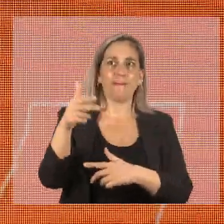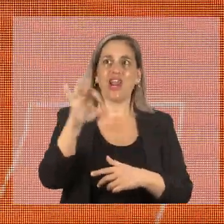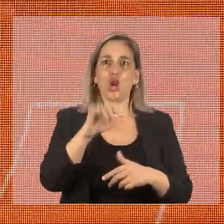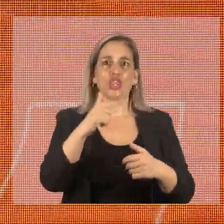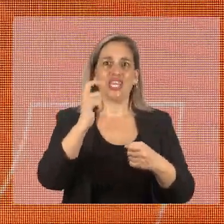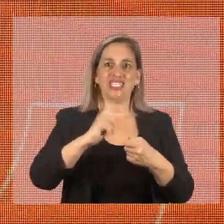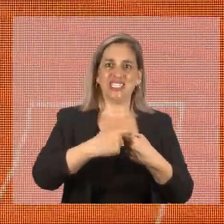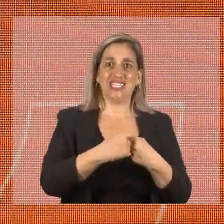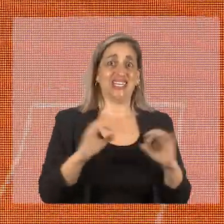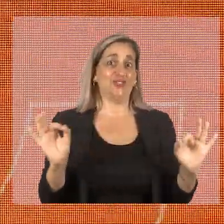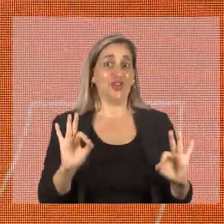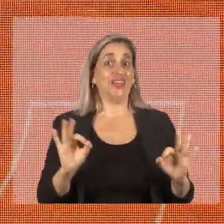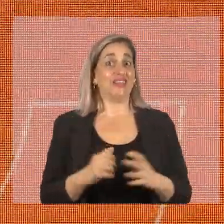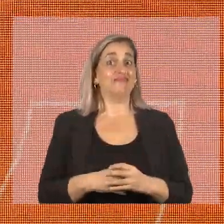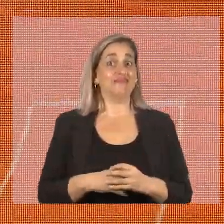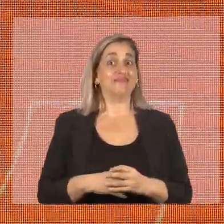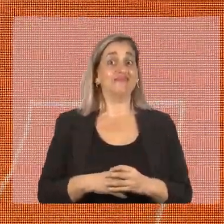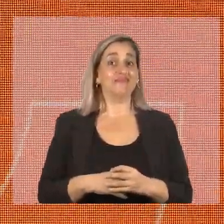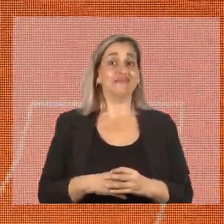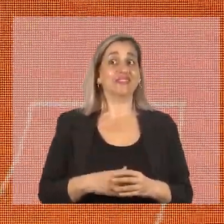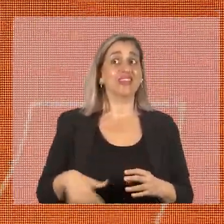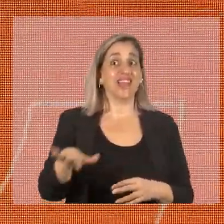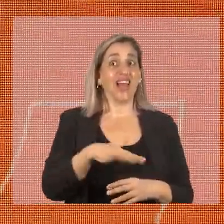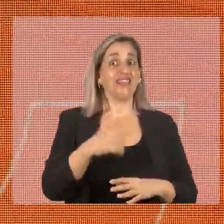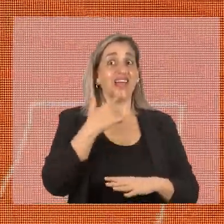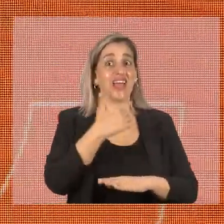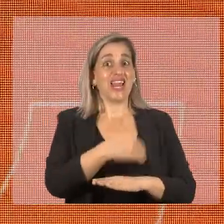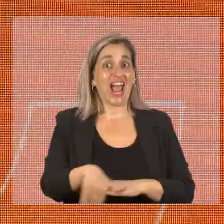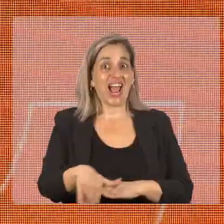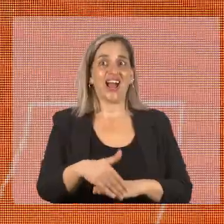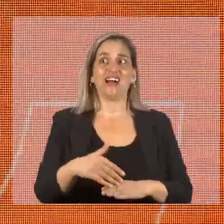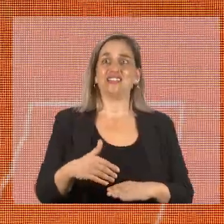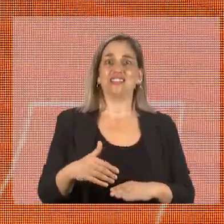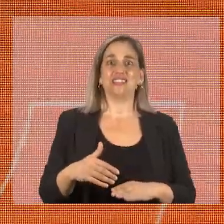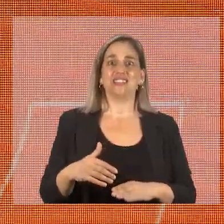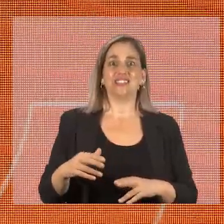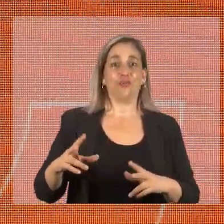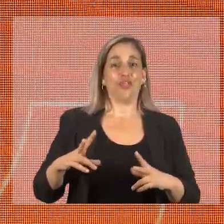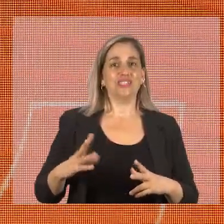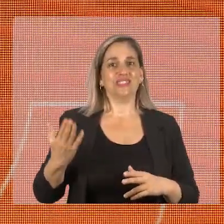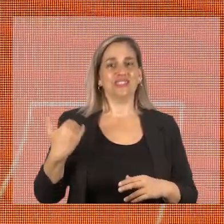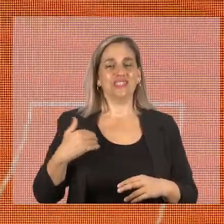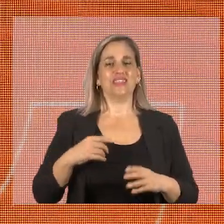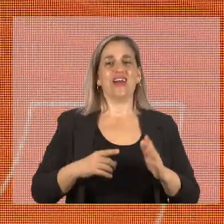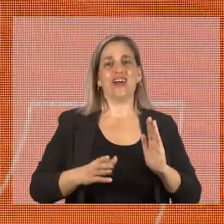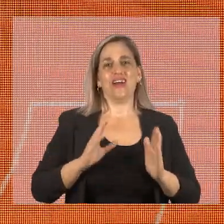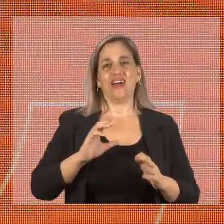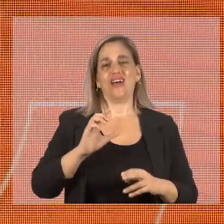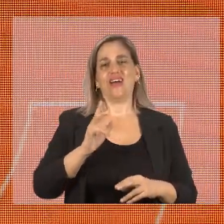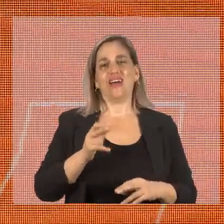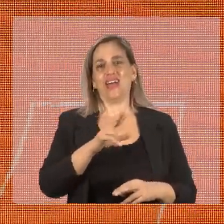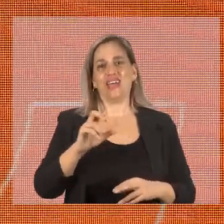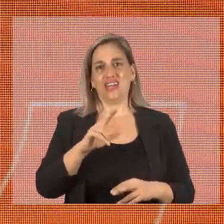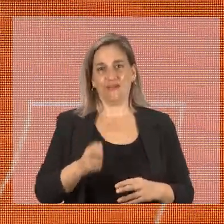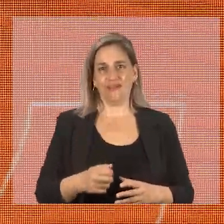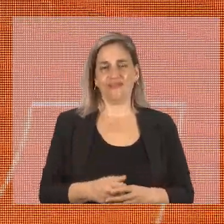cámara, no tiene sindicato, no tiene nada. Que es el que anda y arde en las calles, es decir, del, doctor Luis Alberto Herrera.